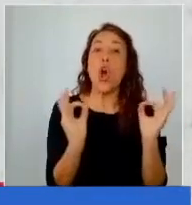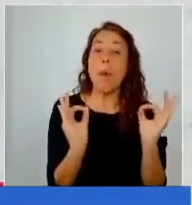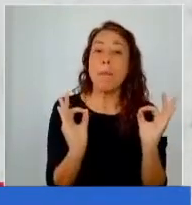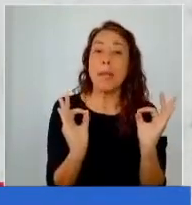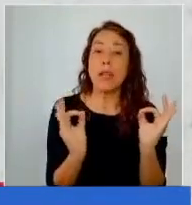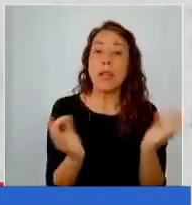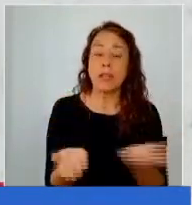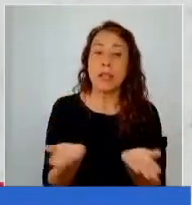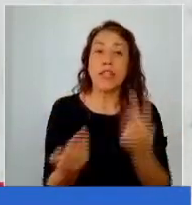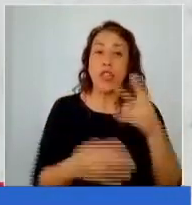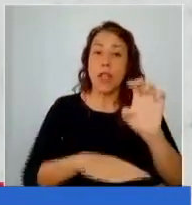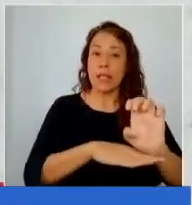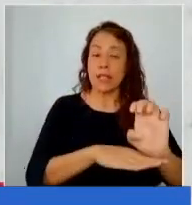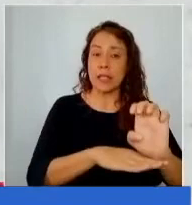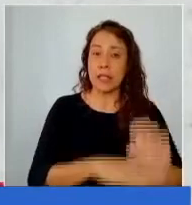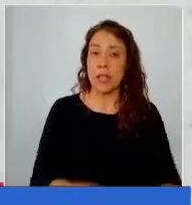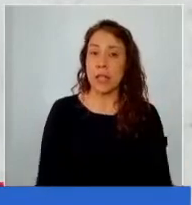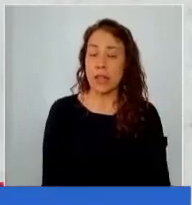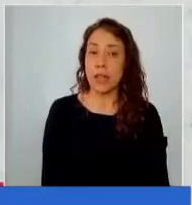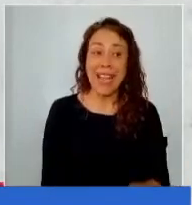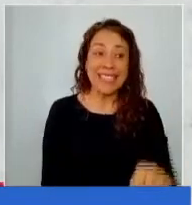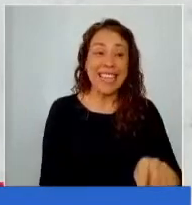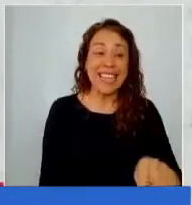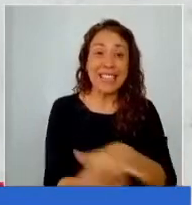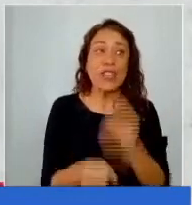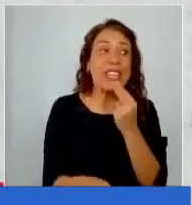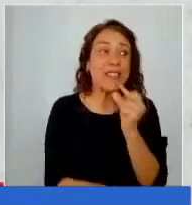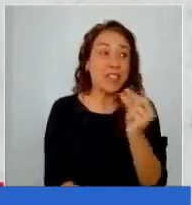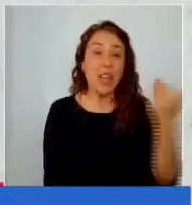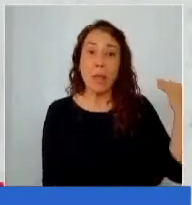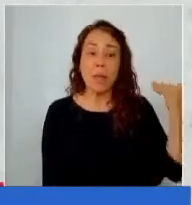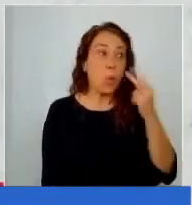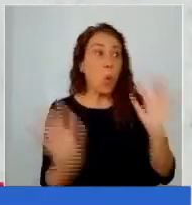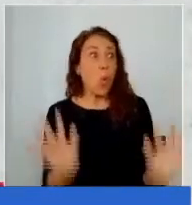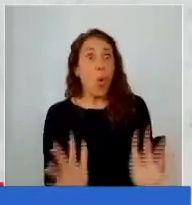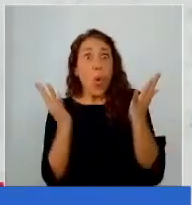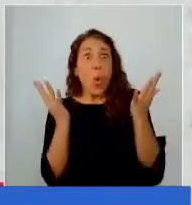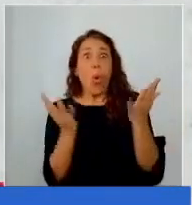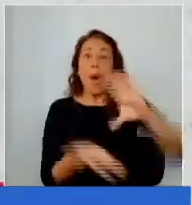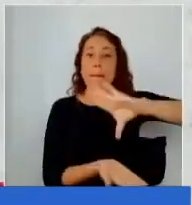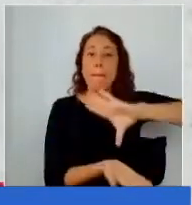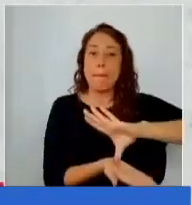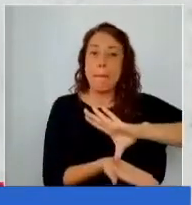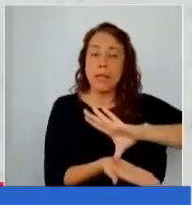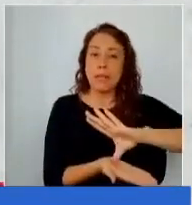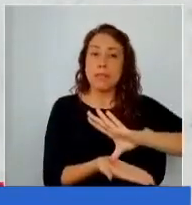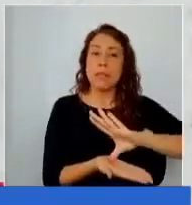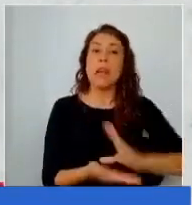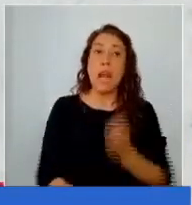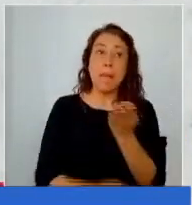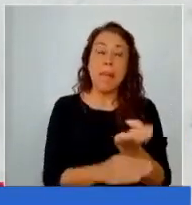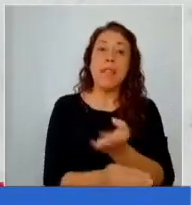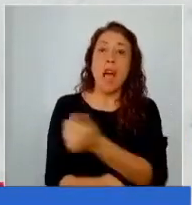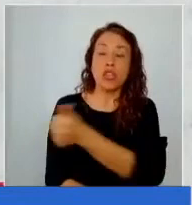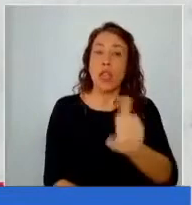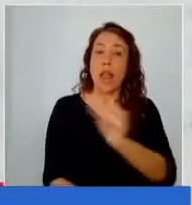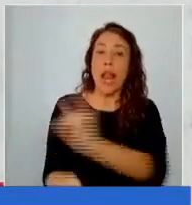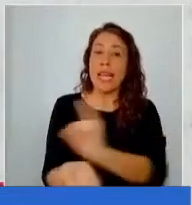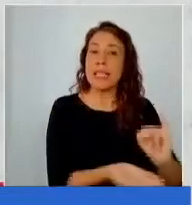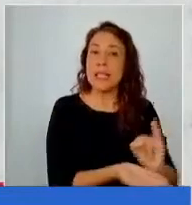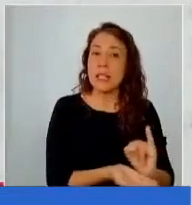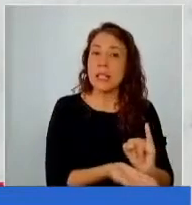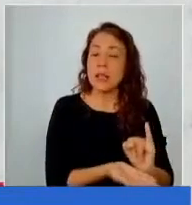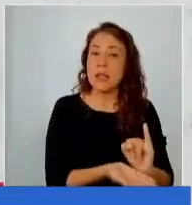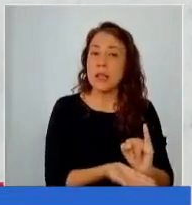estos hechos recientes que han impactado al país interpelan a las instituciones para estar a la